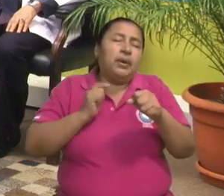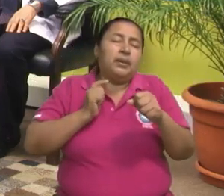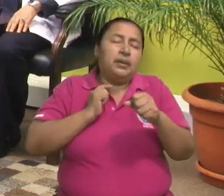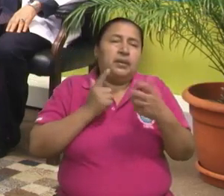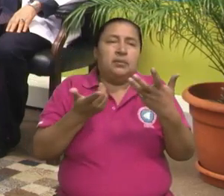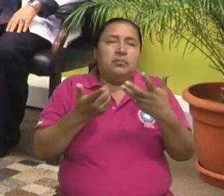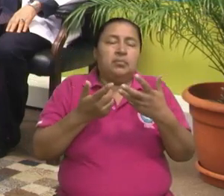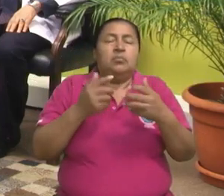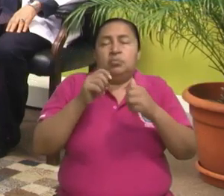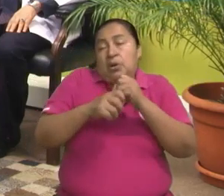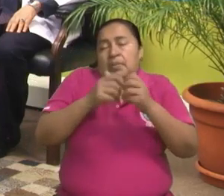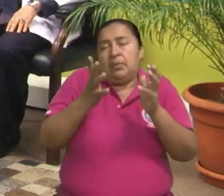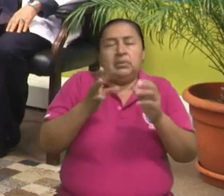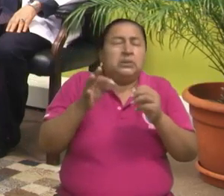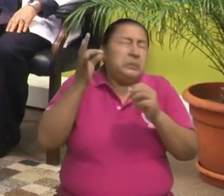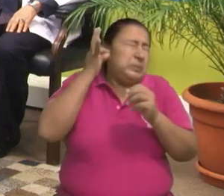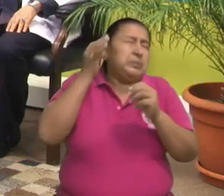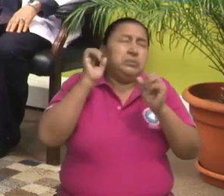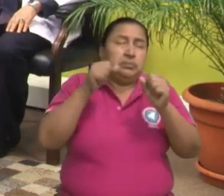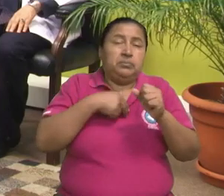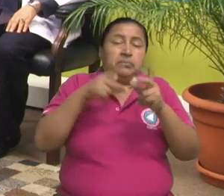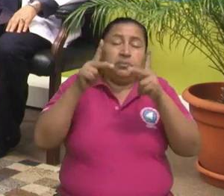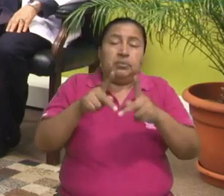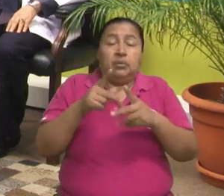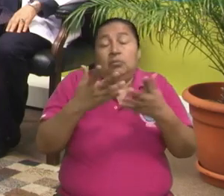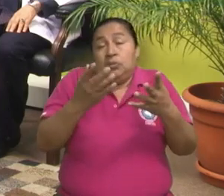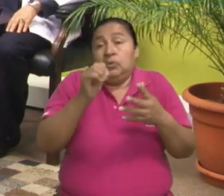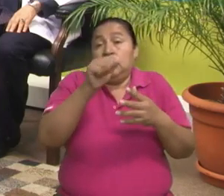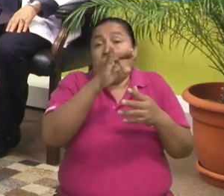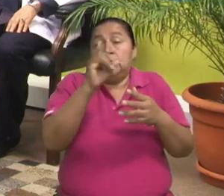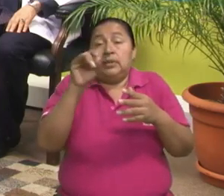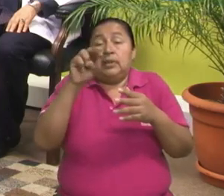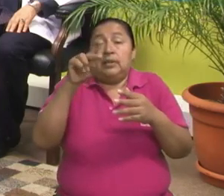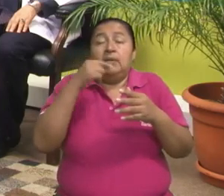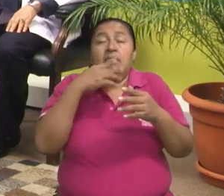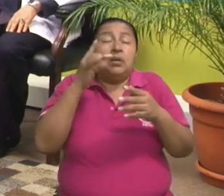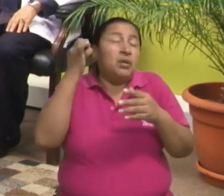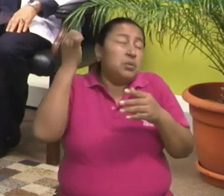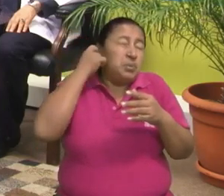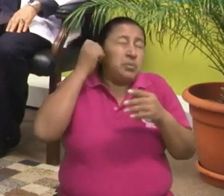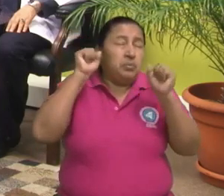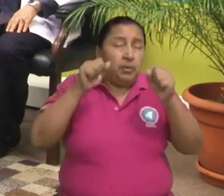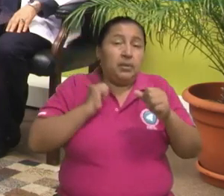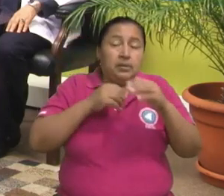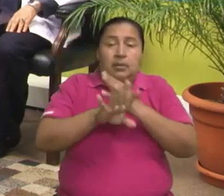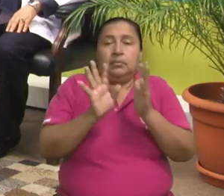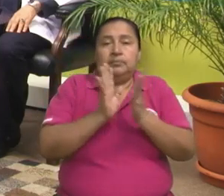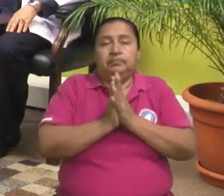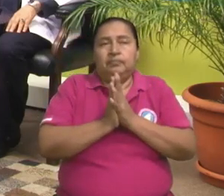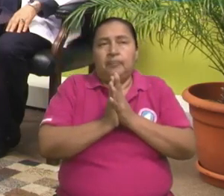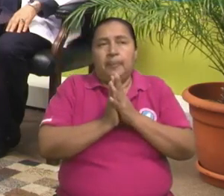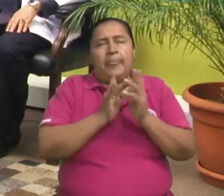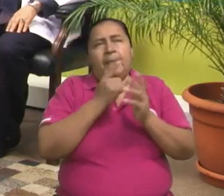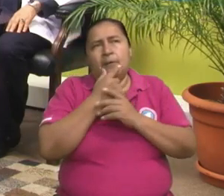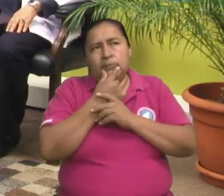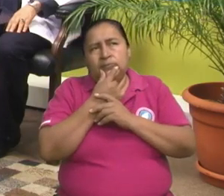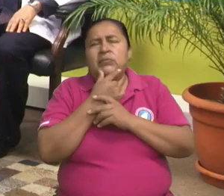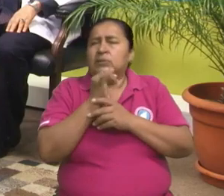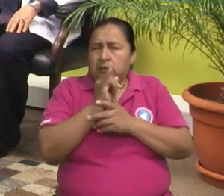accidentes pueden eludido porque al final y un accidente del animalito en tron si es oportuna fíjate tú